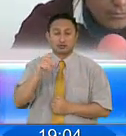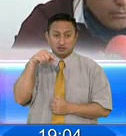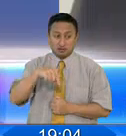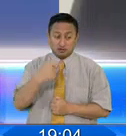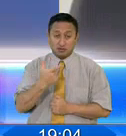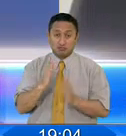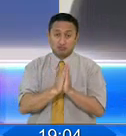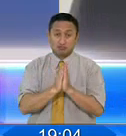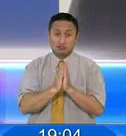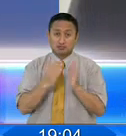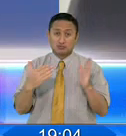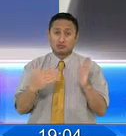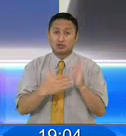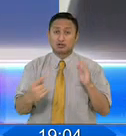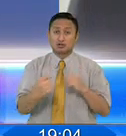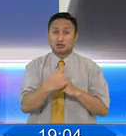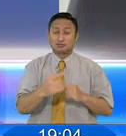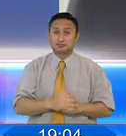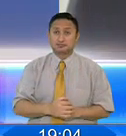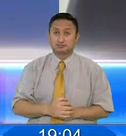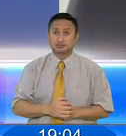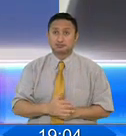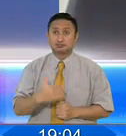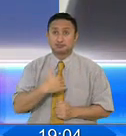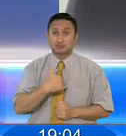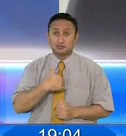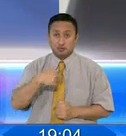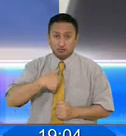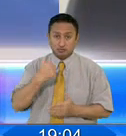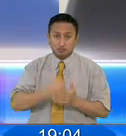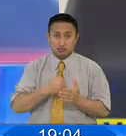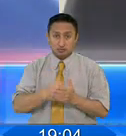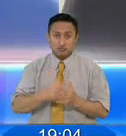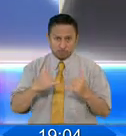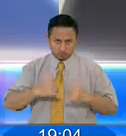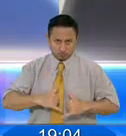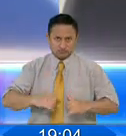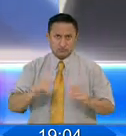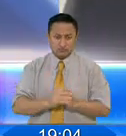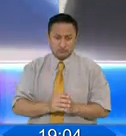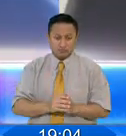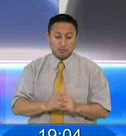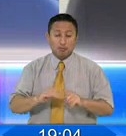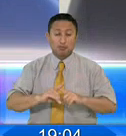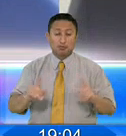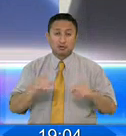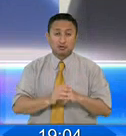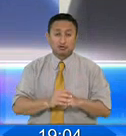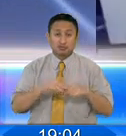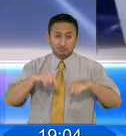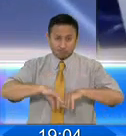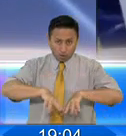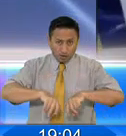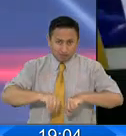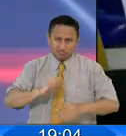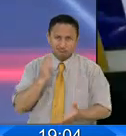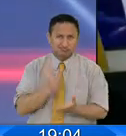Yo me mantendré en la lucha, pero no nos dejemos robar más. Hay que presentar